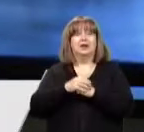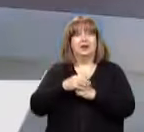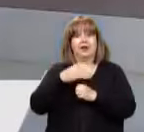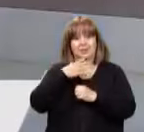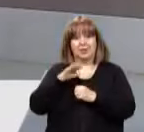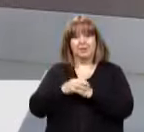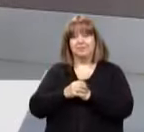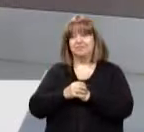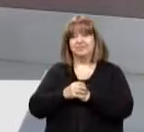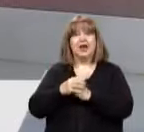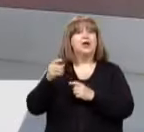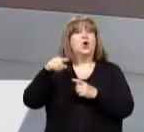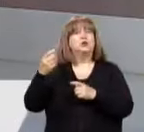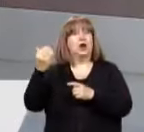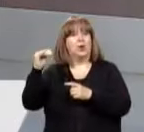respondí